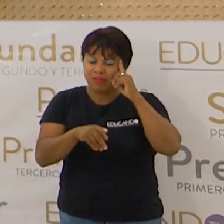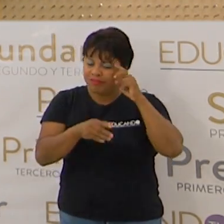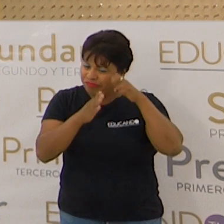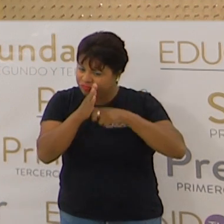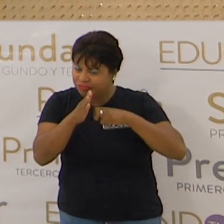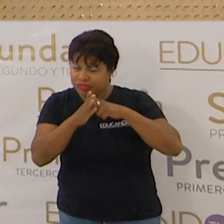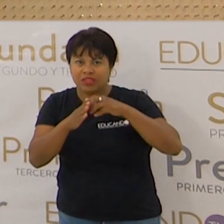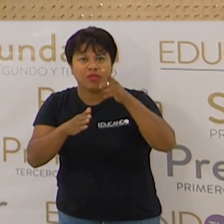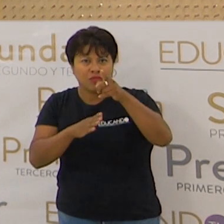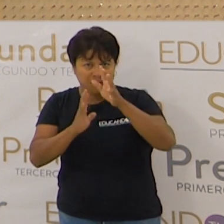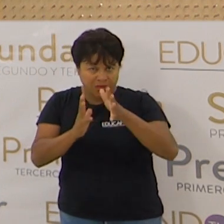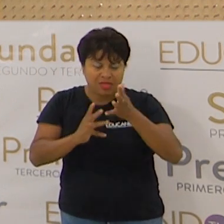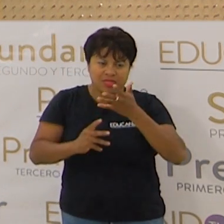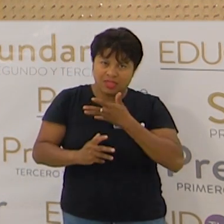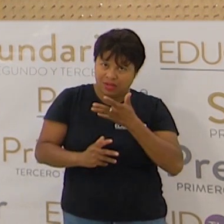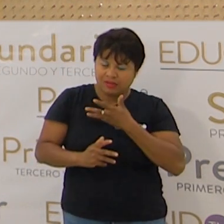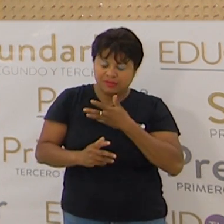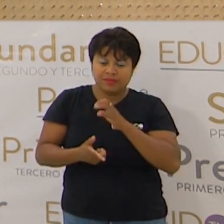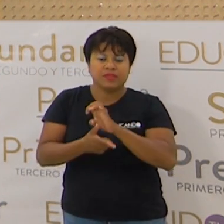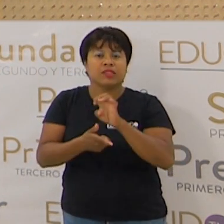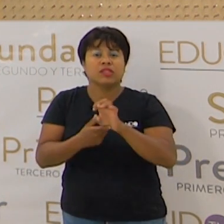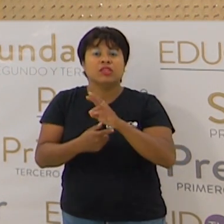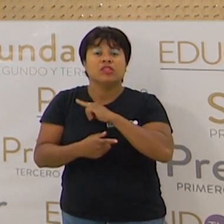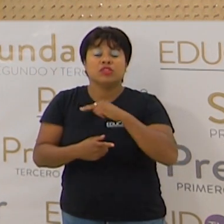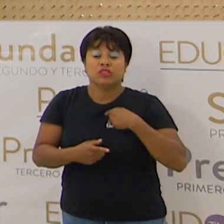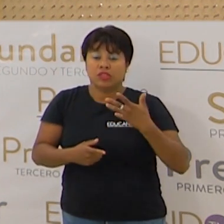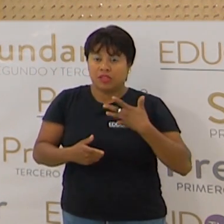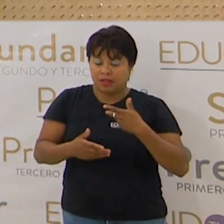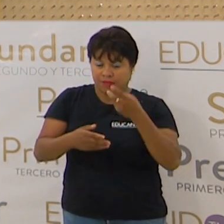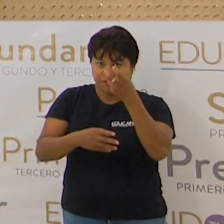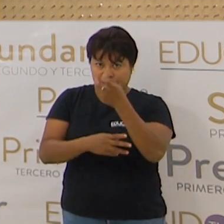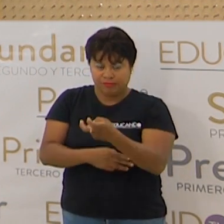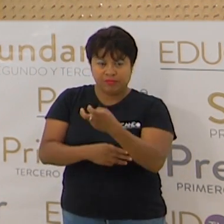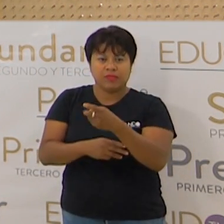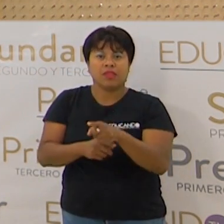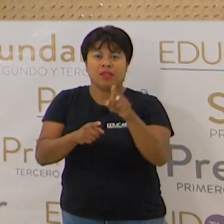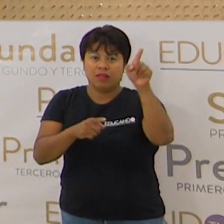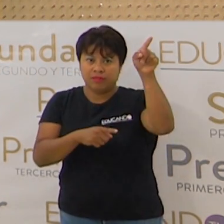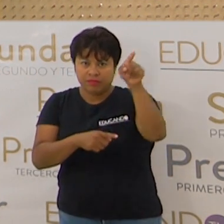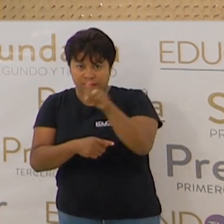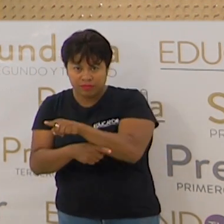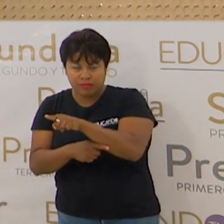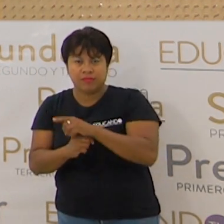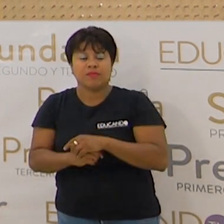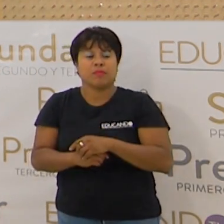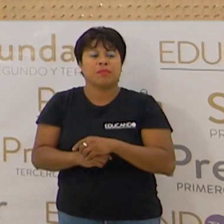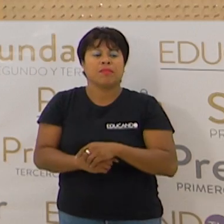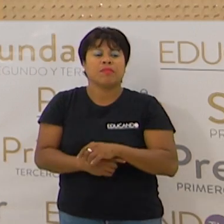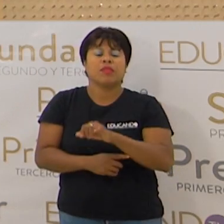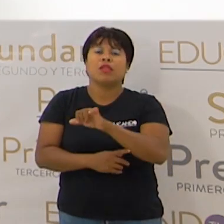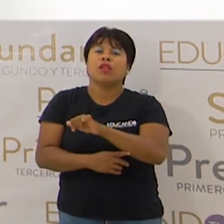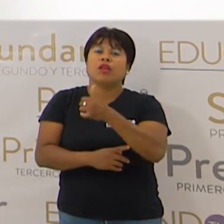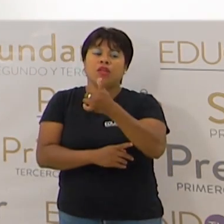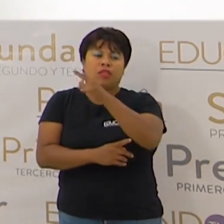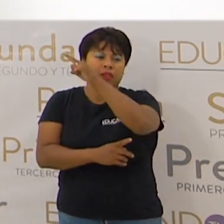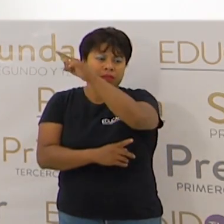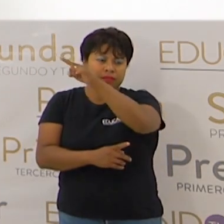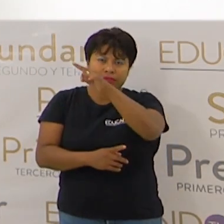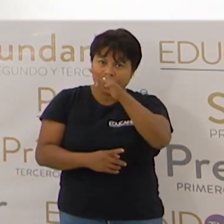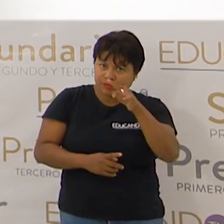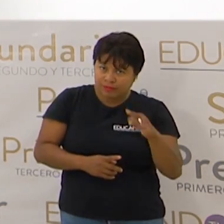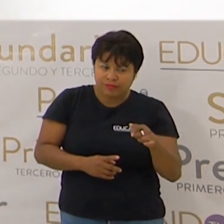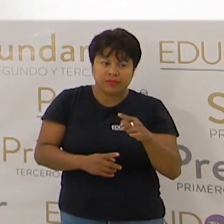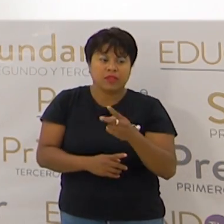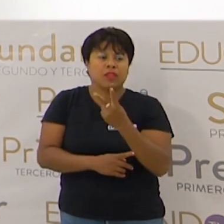tú ya tienes. Aquí entonces vamos a marcar una diagonal y